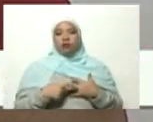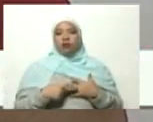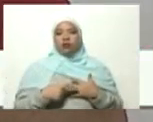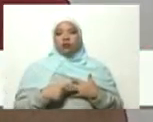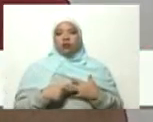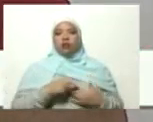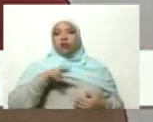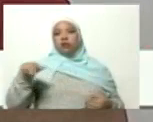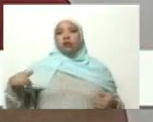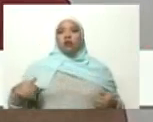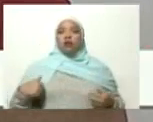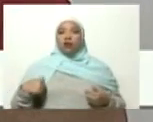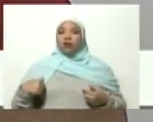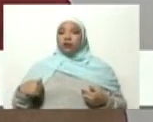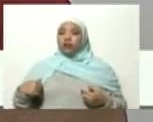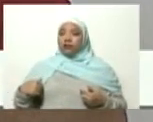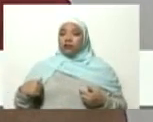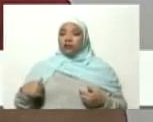Eso no está planteado.